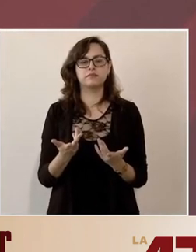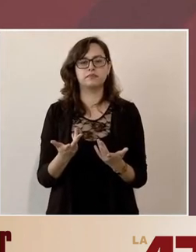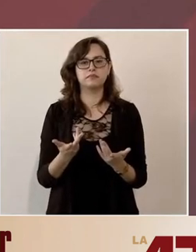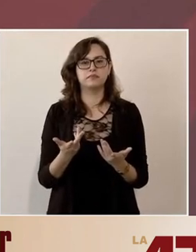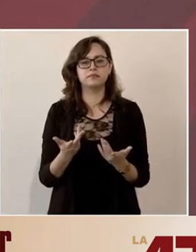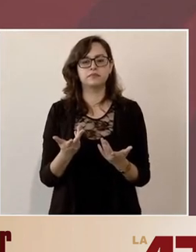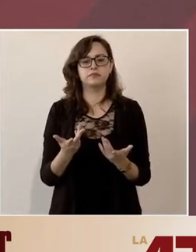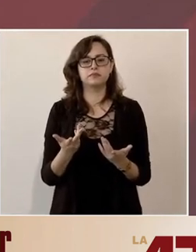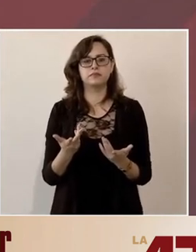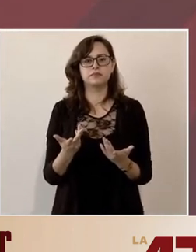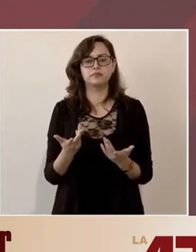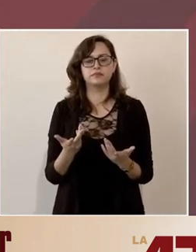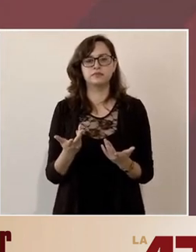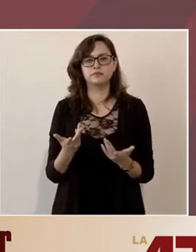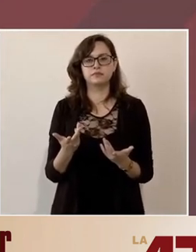tienen